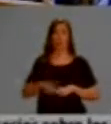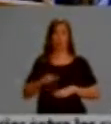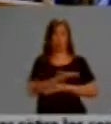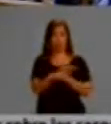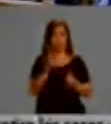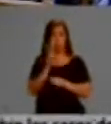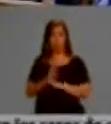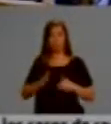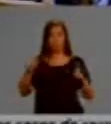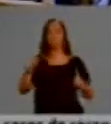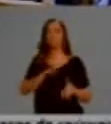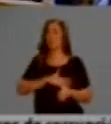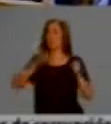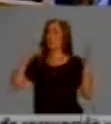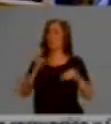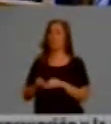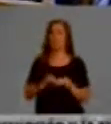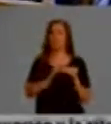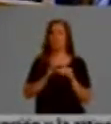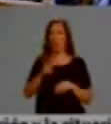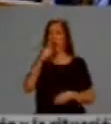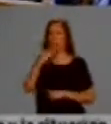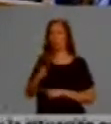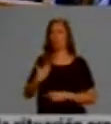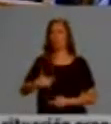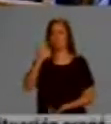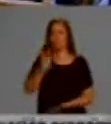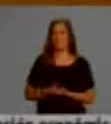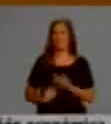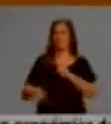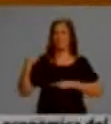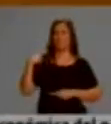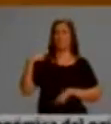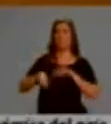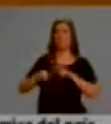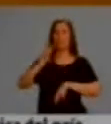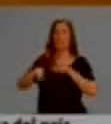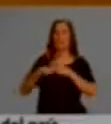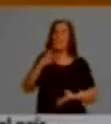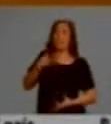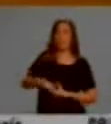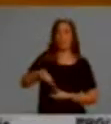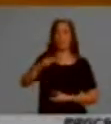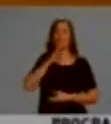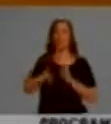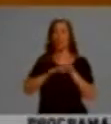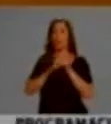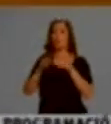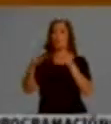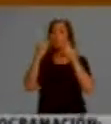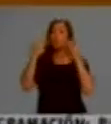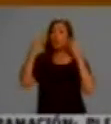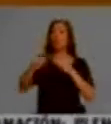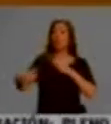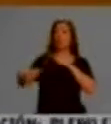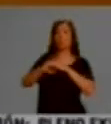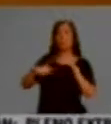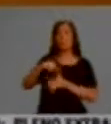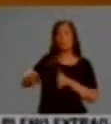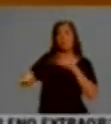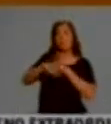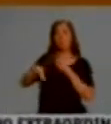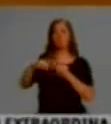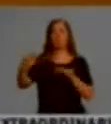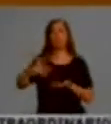Cámara. Mantendremos la actitud demostrada ya en el debate y admisión de enmiendas de la Ley de Transparencia, porque queremos una reforma hecha